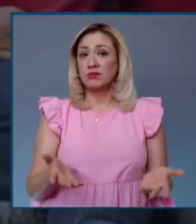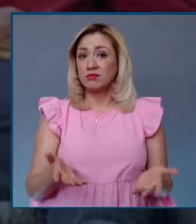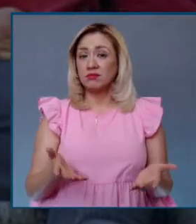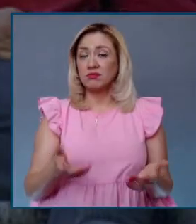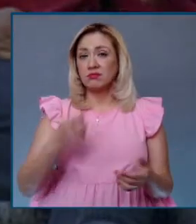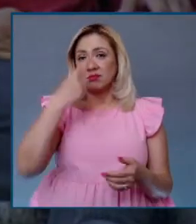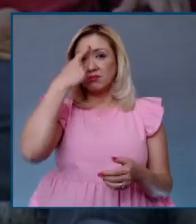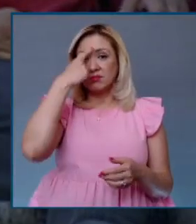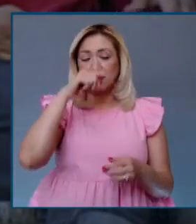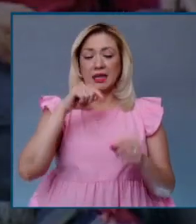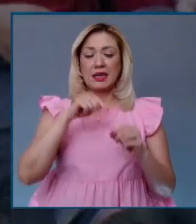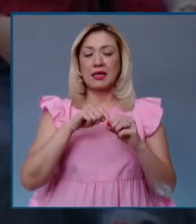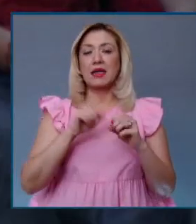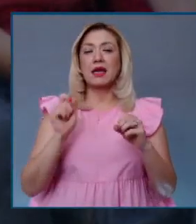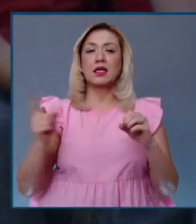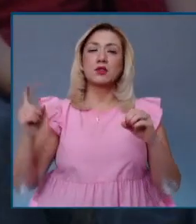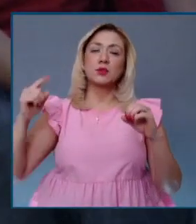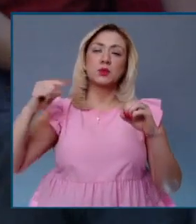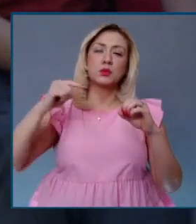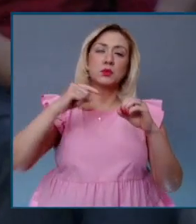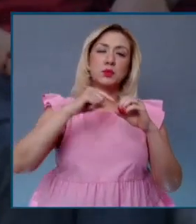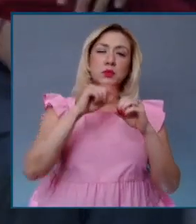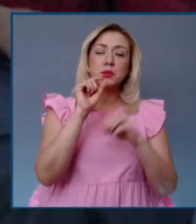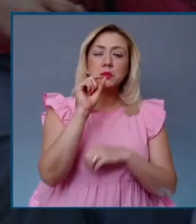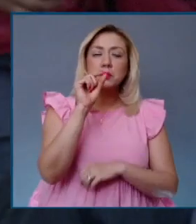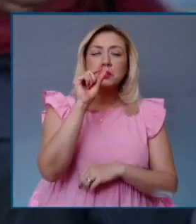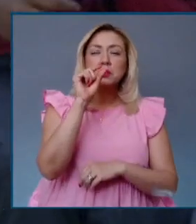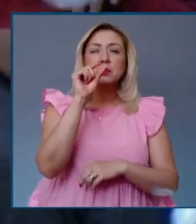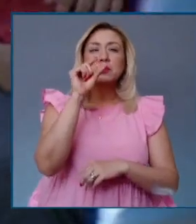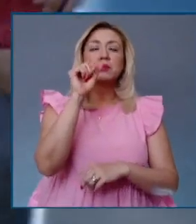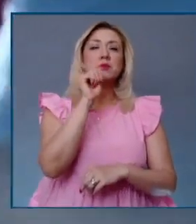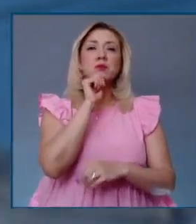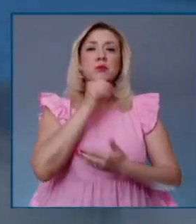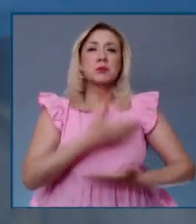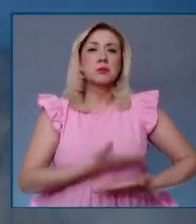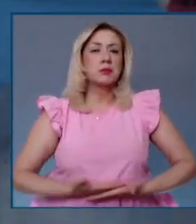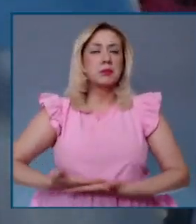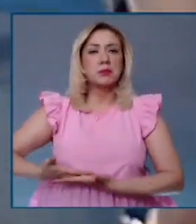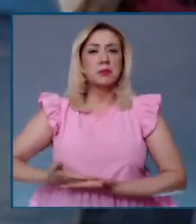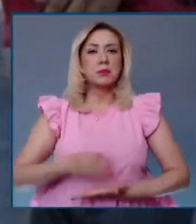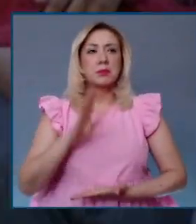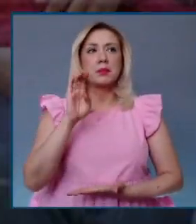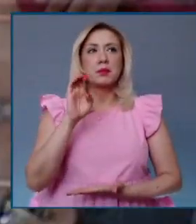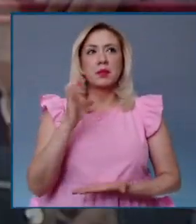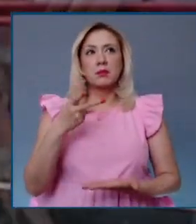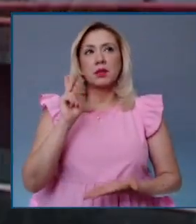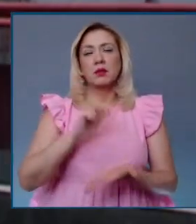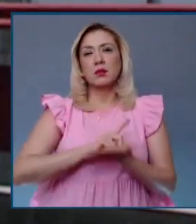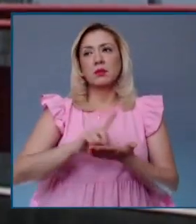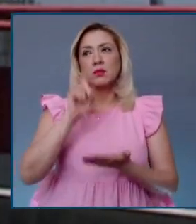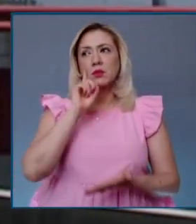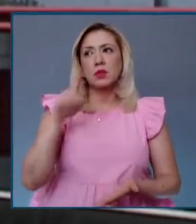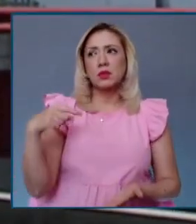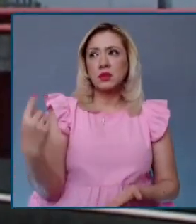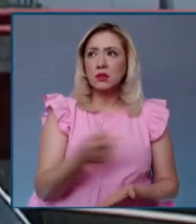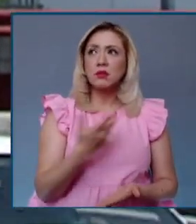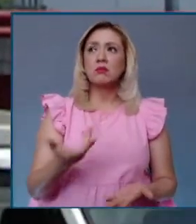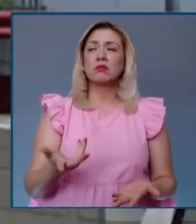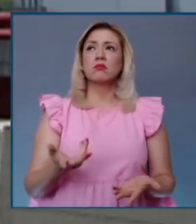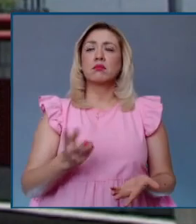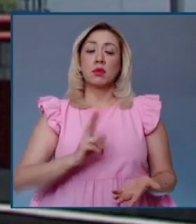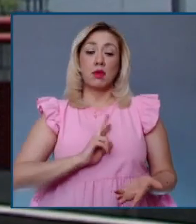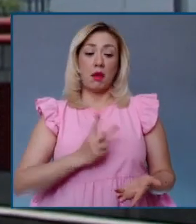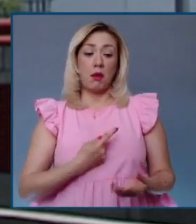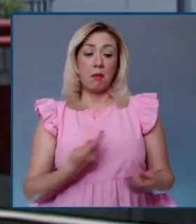y a partir de ello adoptar medidas restrictivas del derecho a la autonomía reproductiva de las mujeres y personas gestantes es